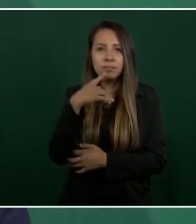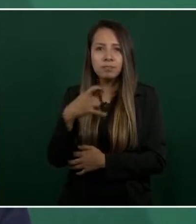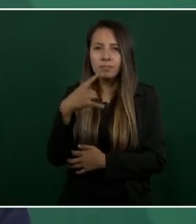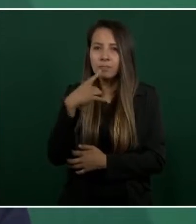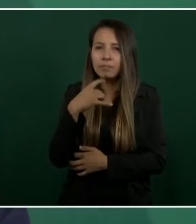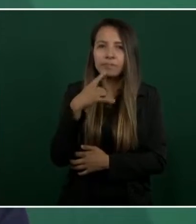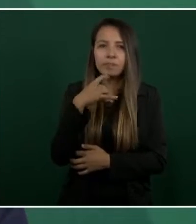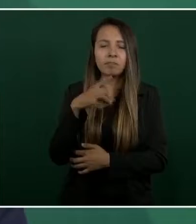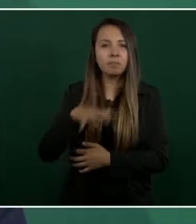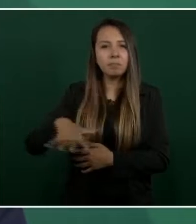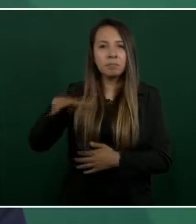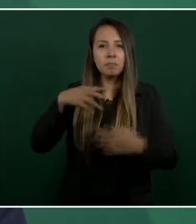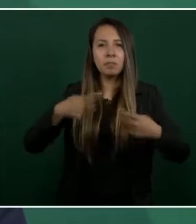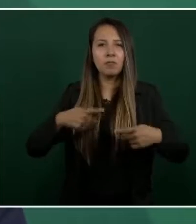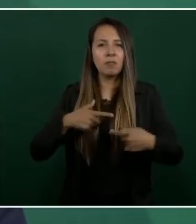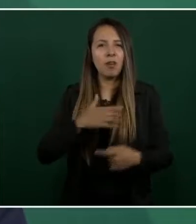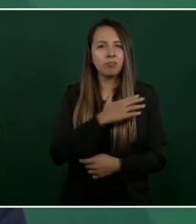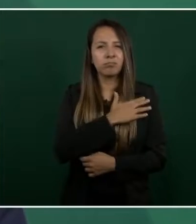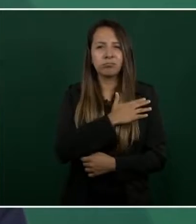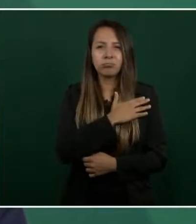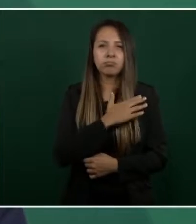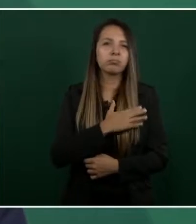muy buena.